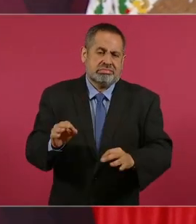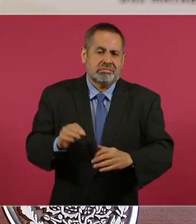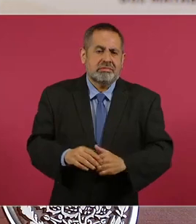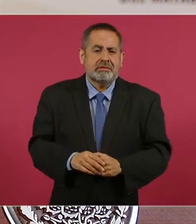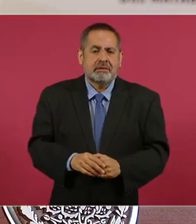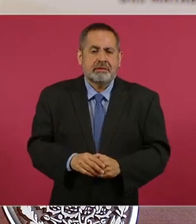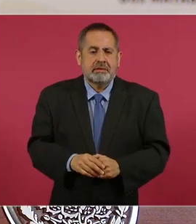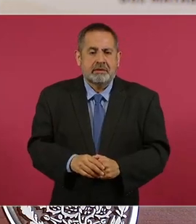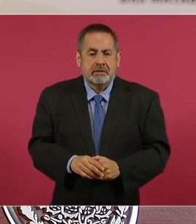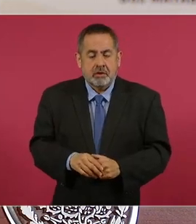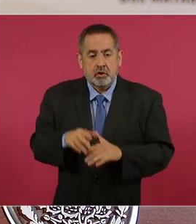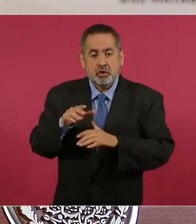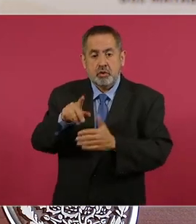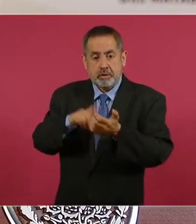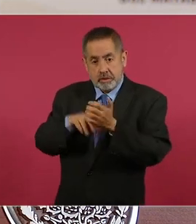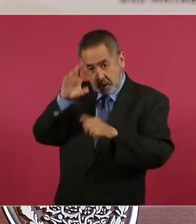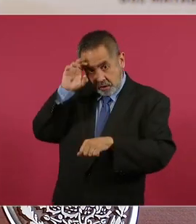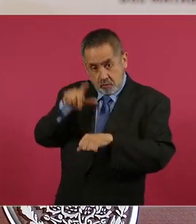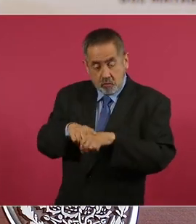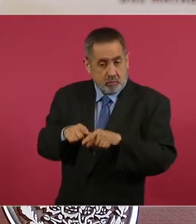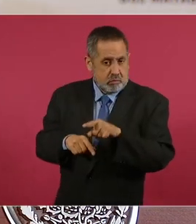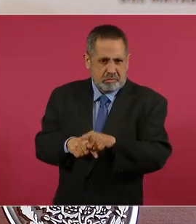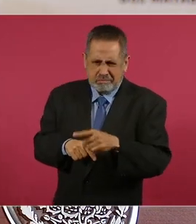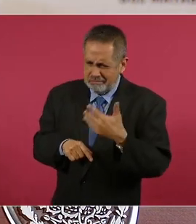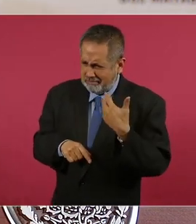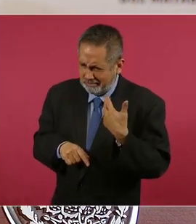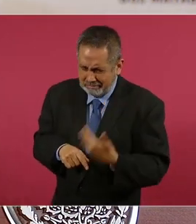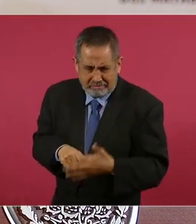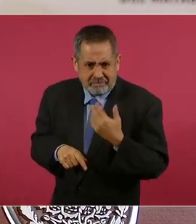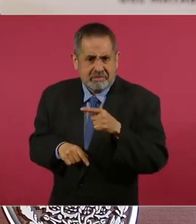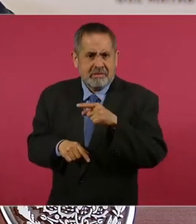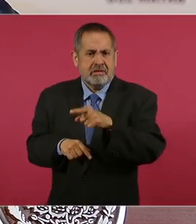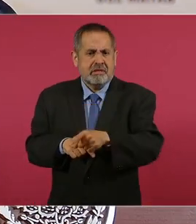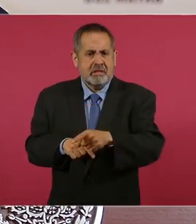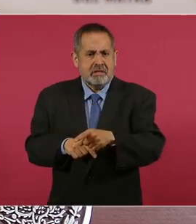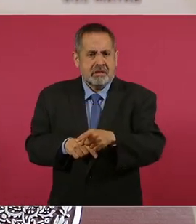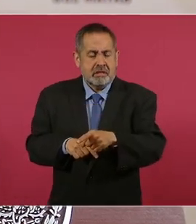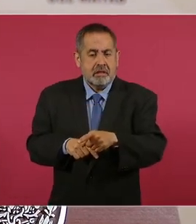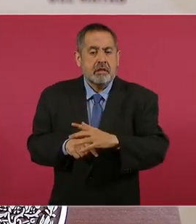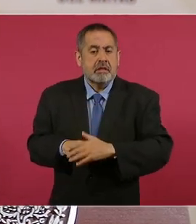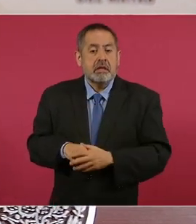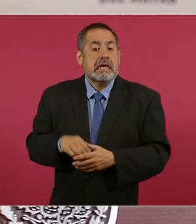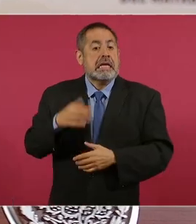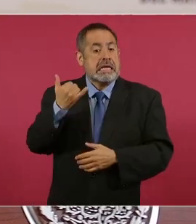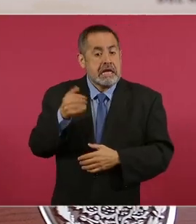En el terreno cultural, la obra editorial,